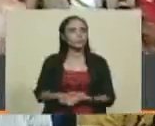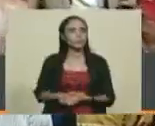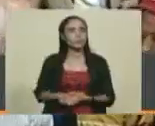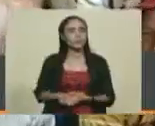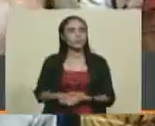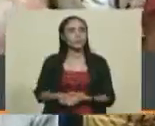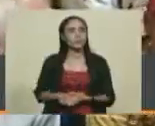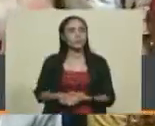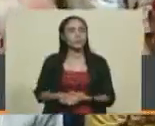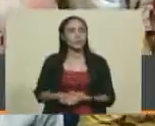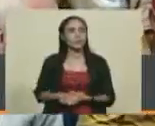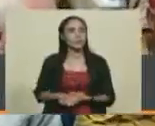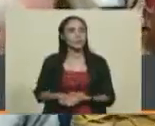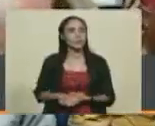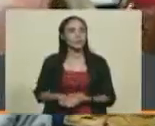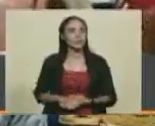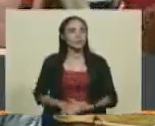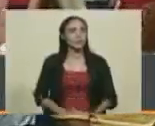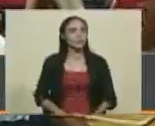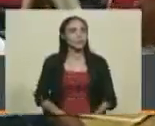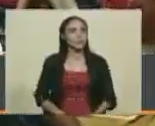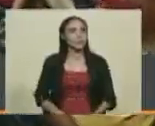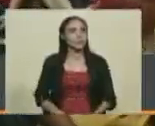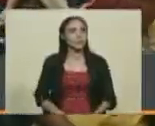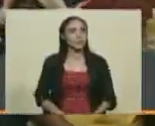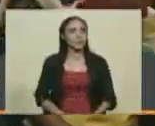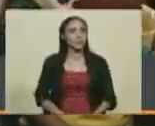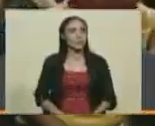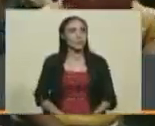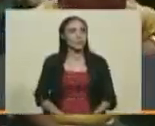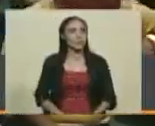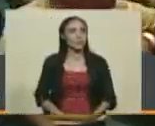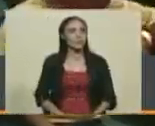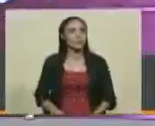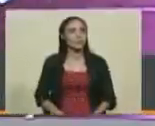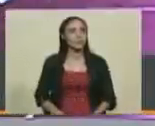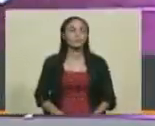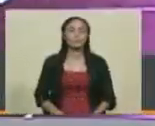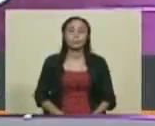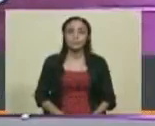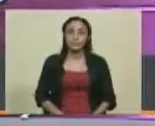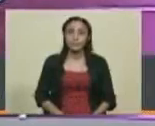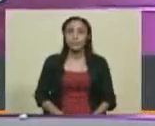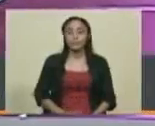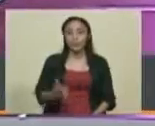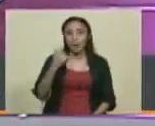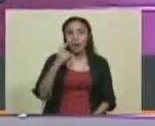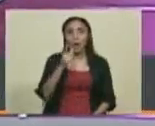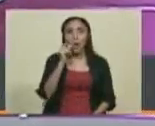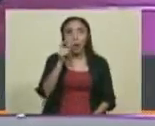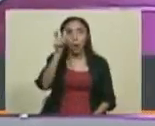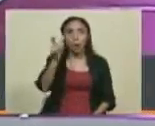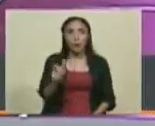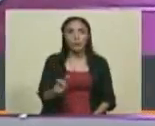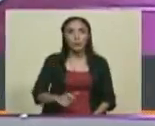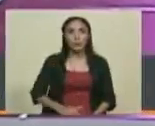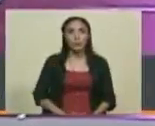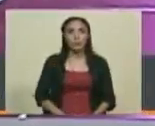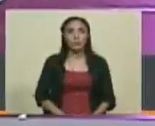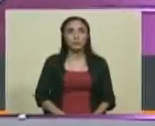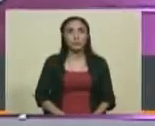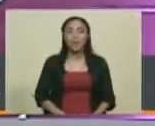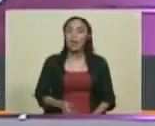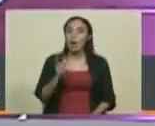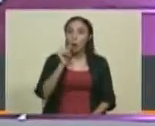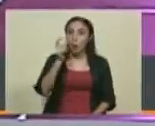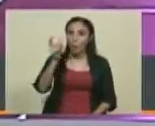Muchas gracias. Muchas gracias al compañero Jorge Barráez, trabajador.